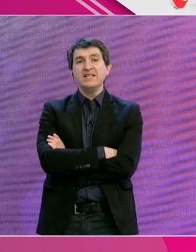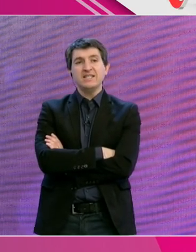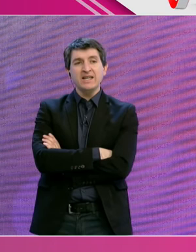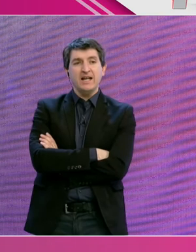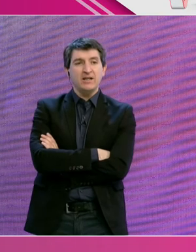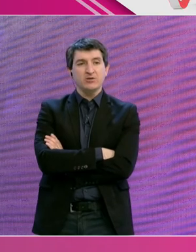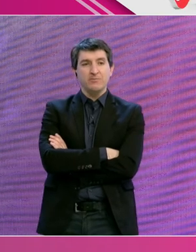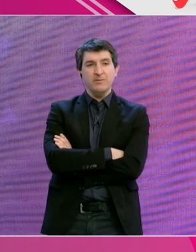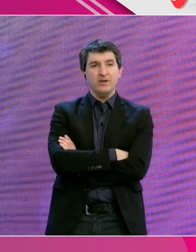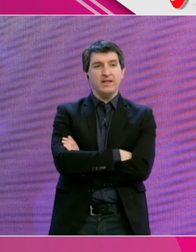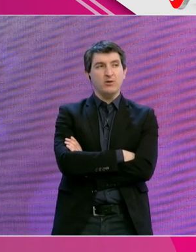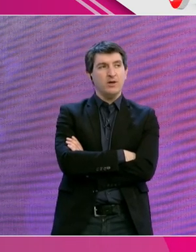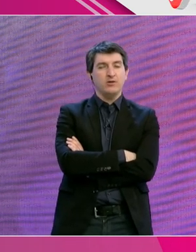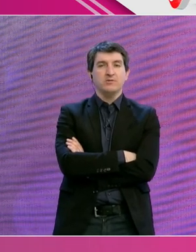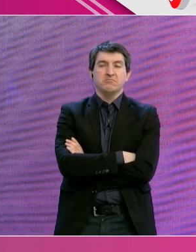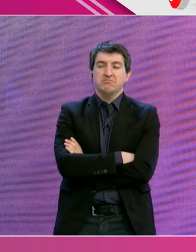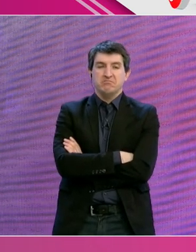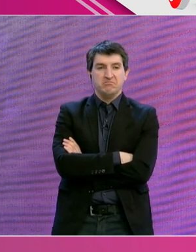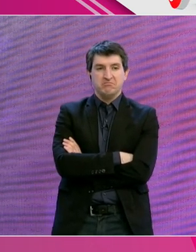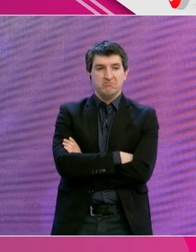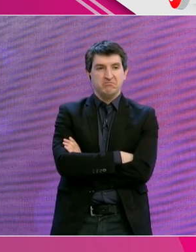Si ni siquiera en esto se pueden poner de acuerdo,